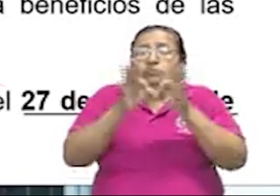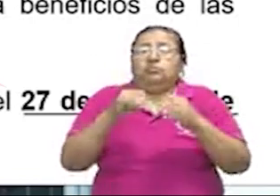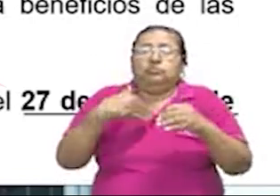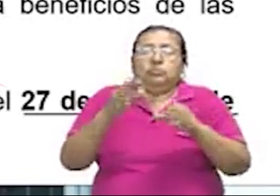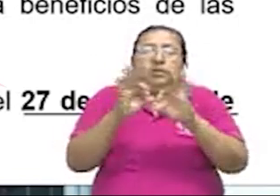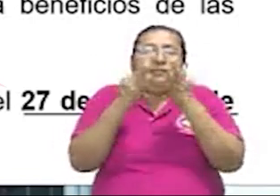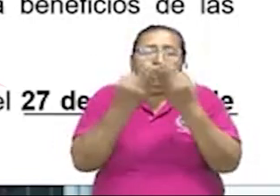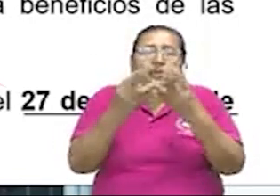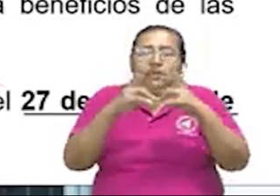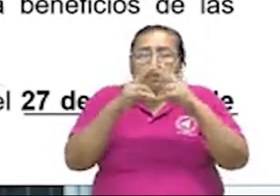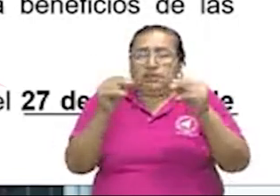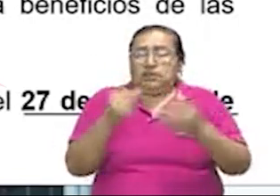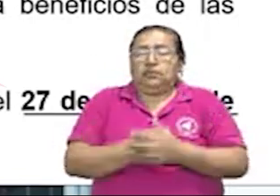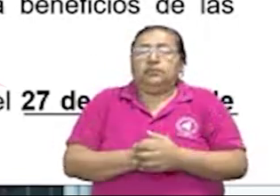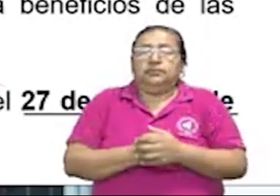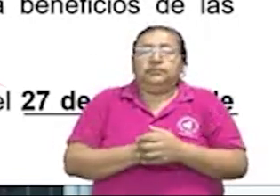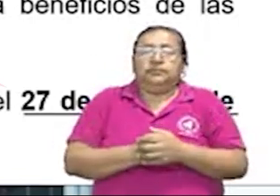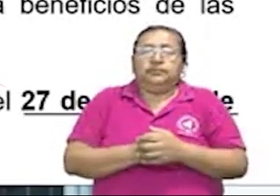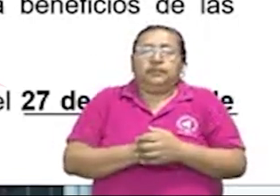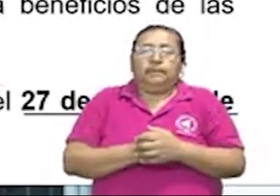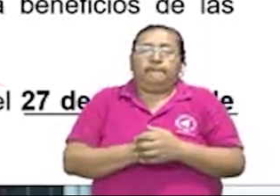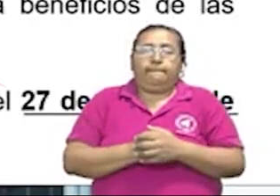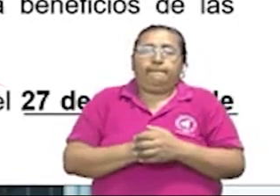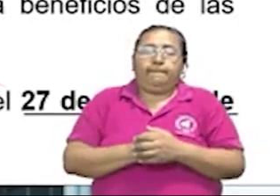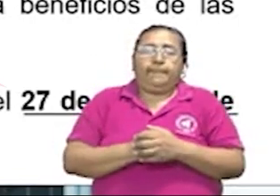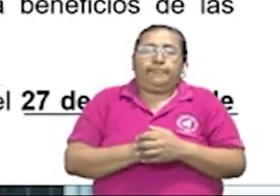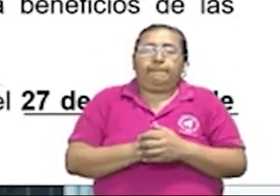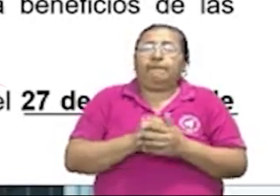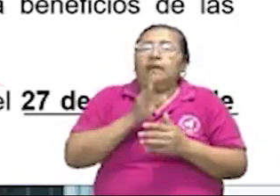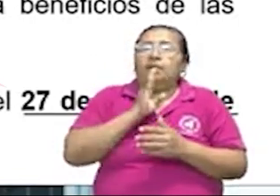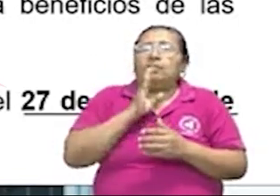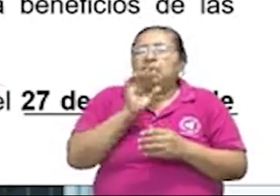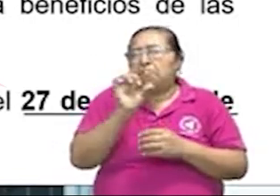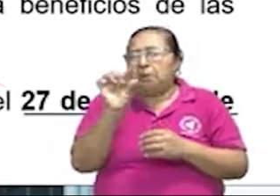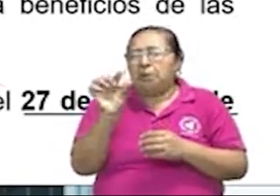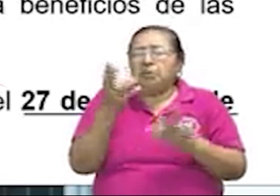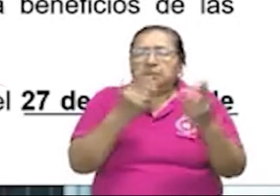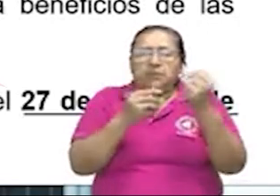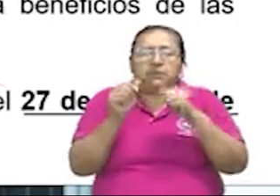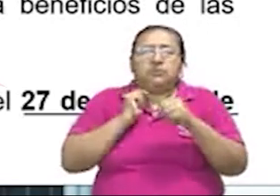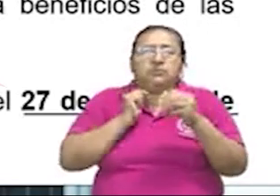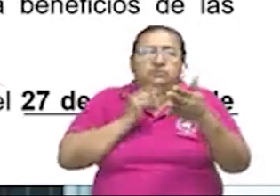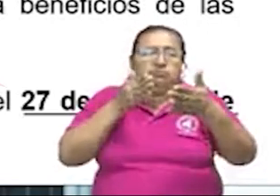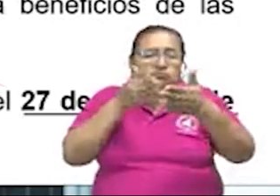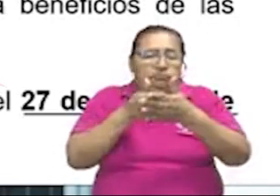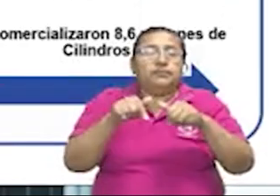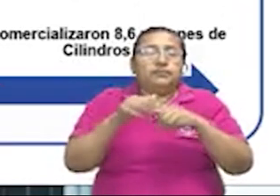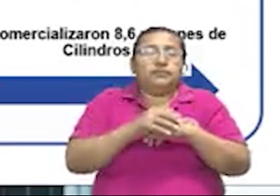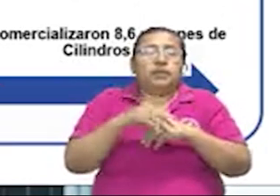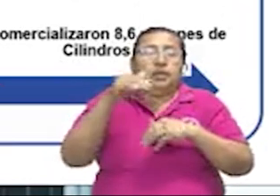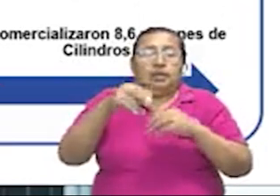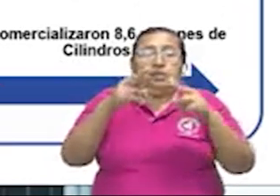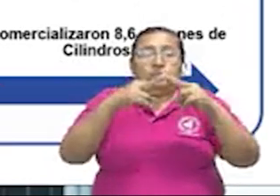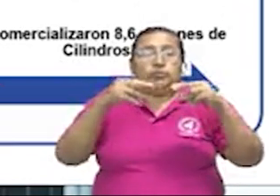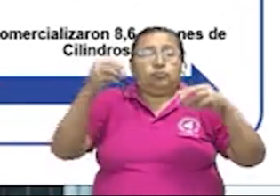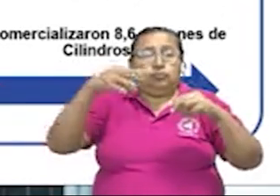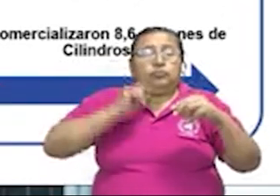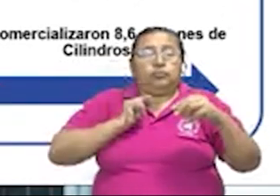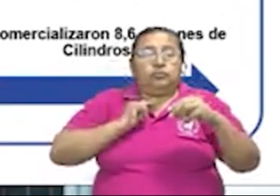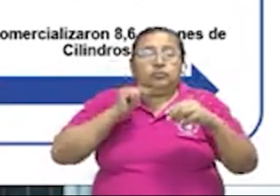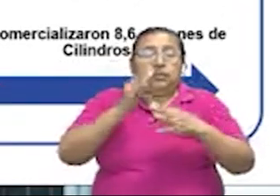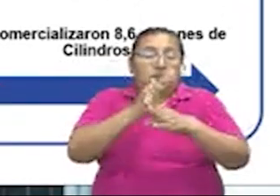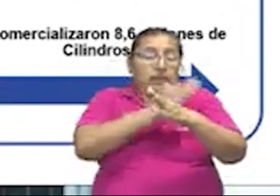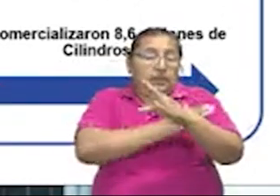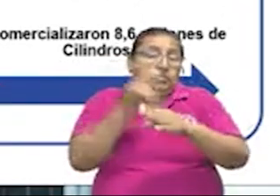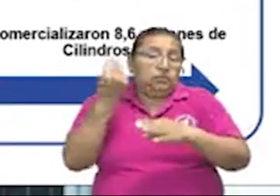congelaron para beneficio de las familias nicaragüenses a partir del 3 de abril del 2022. La energía, que